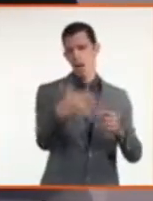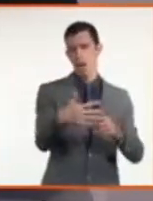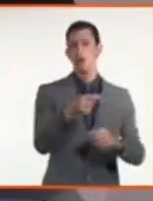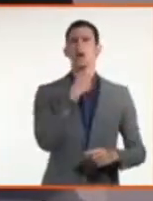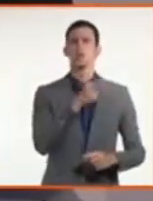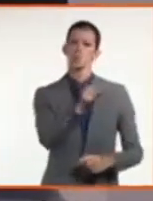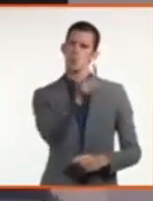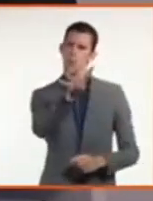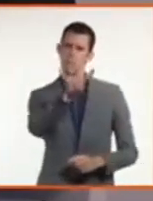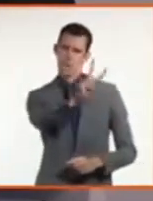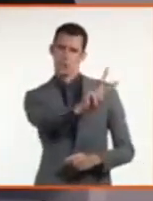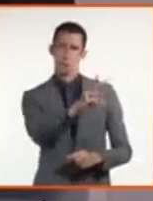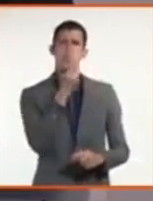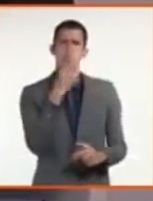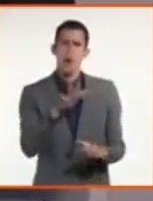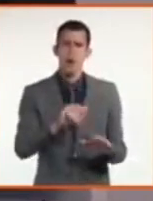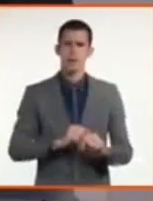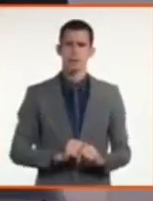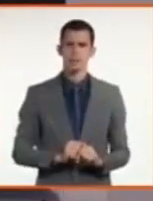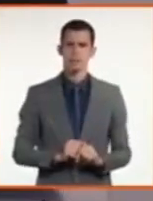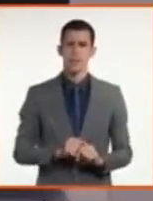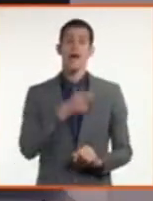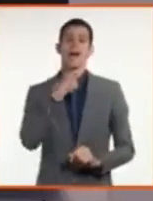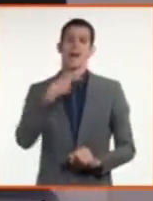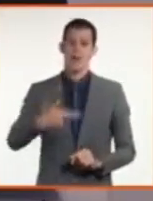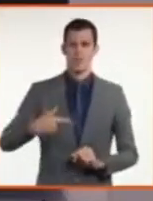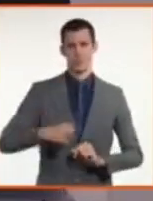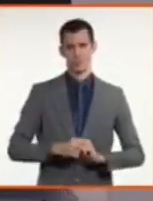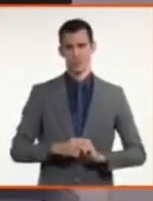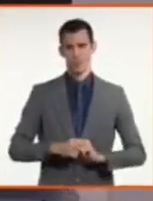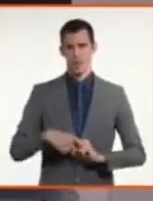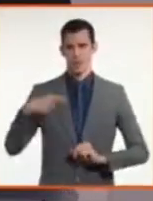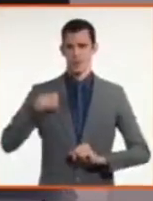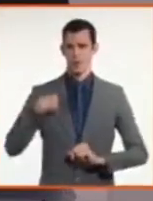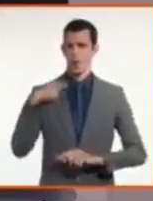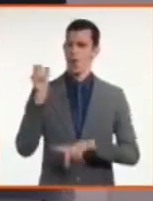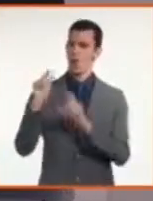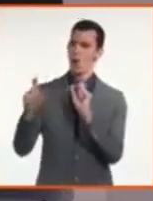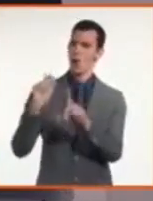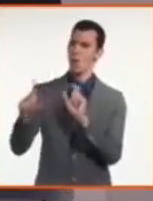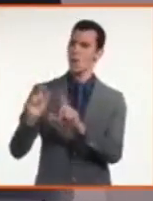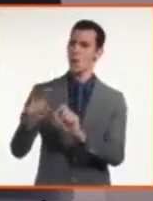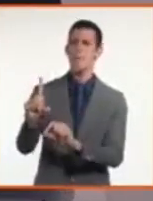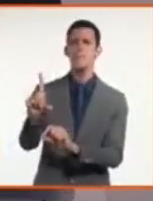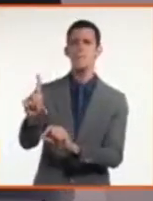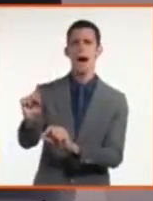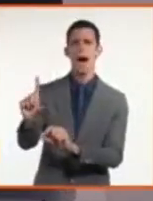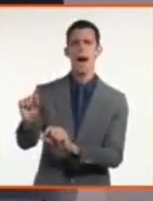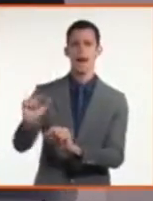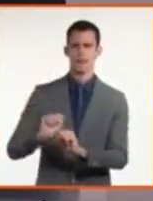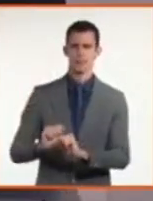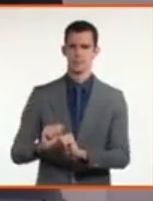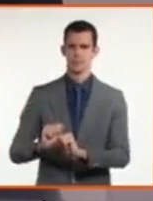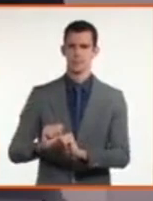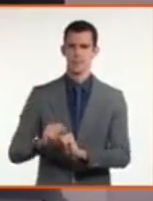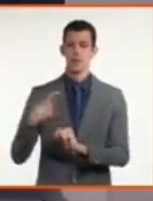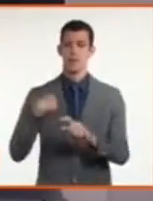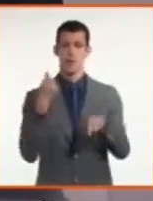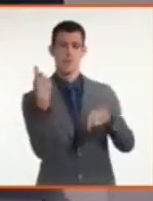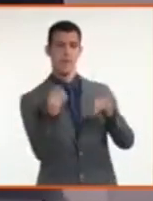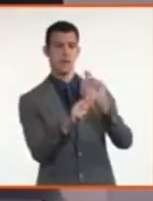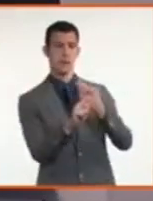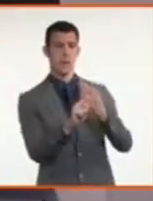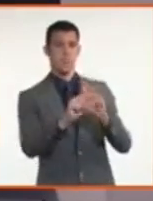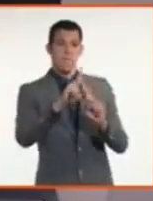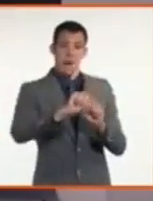propósito dice bueno hay que bajar el tipo cambio sí pero cuando tú dices vamos a bajar el tipo cambio tienes que bajar el tipo cambio la compra ya no pues no